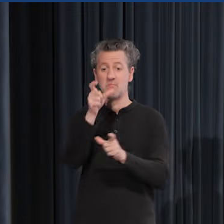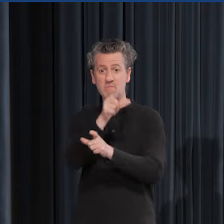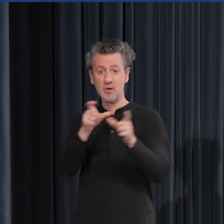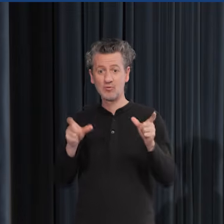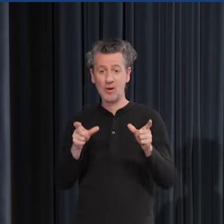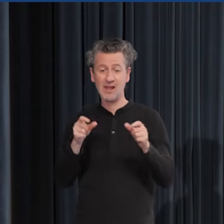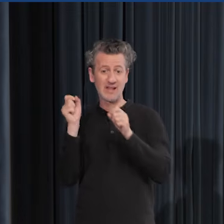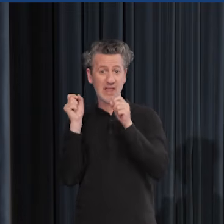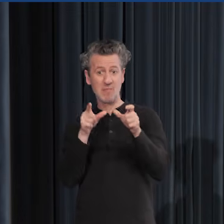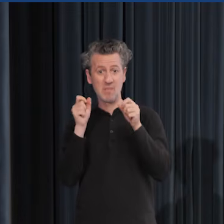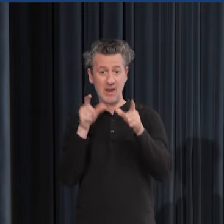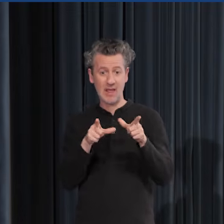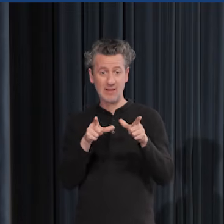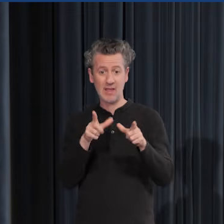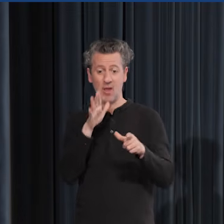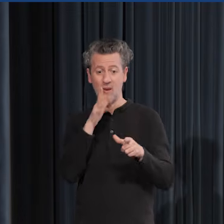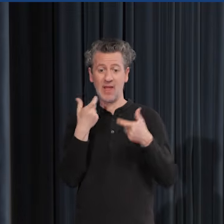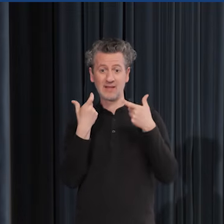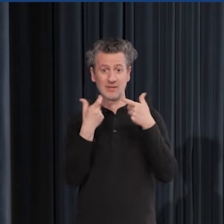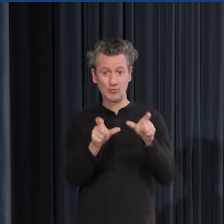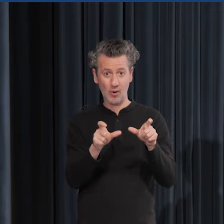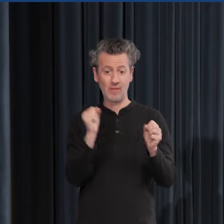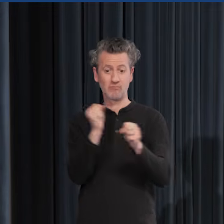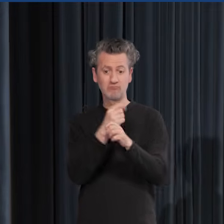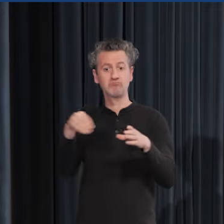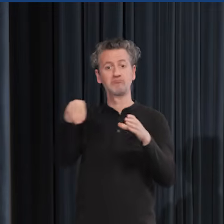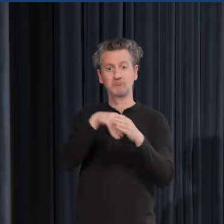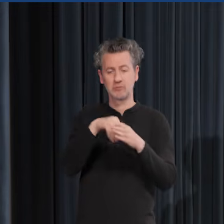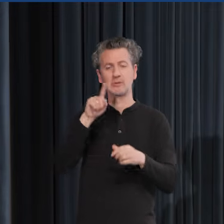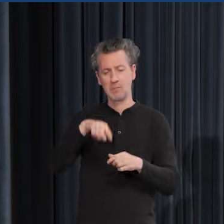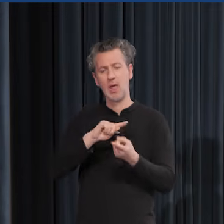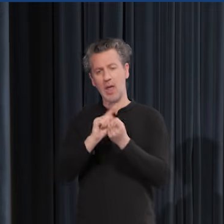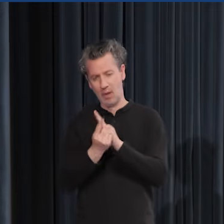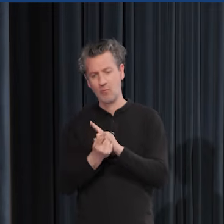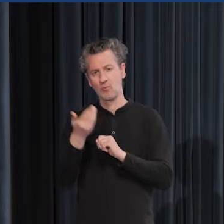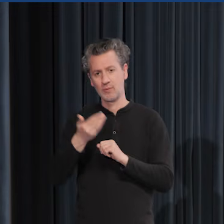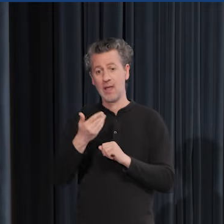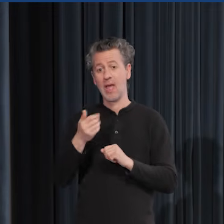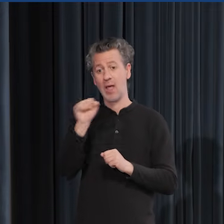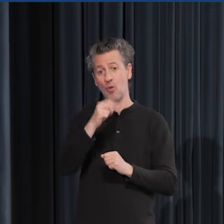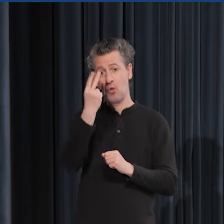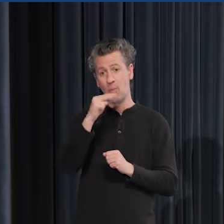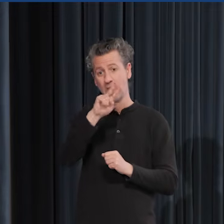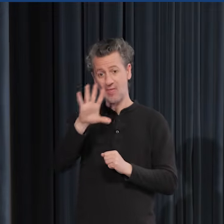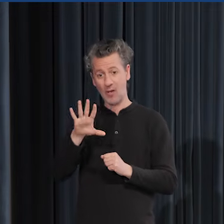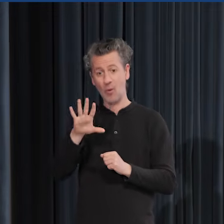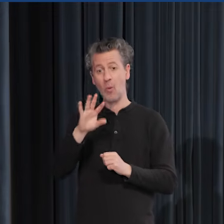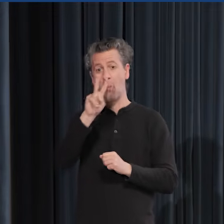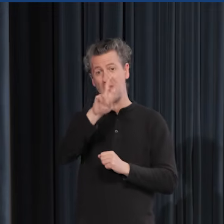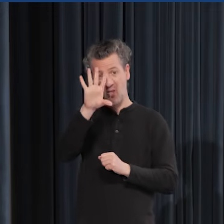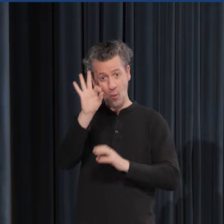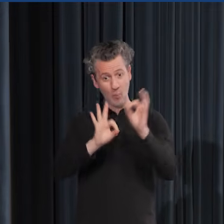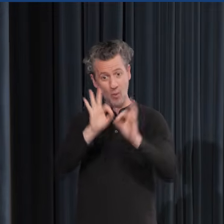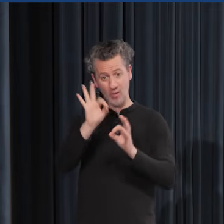población inmigrante que está entrando en el sector de la construcción. En el año 2025, si no recuerdo mal, más del 25% de